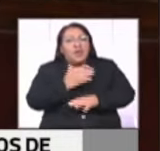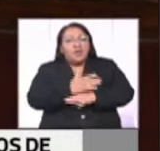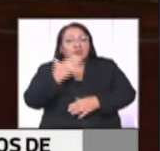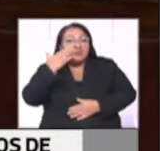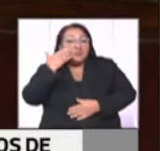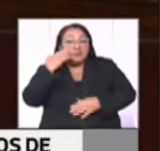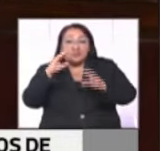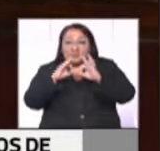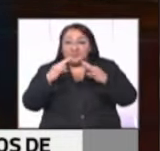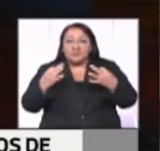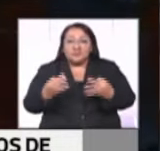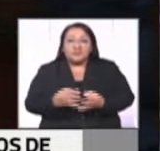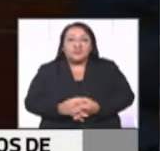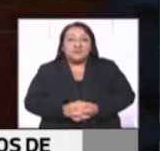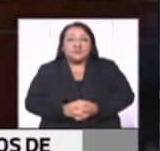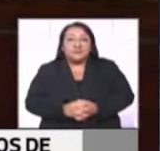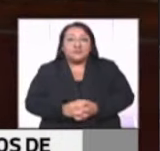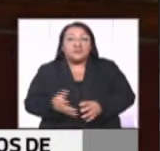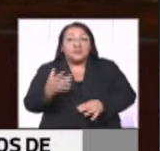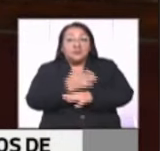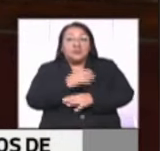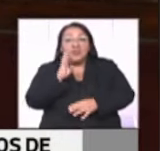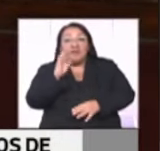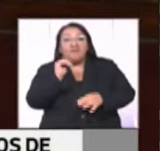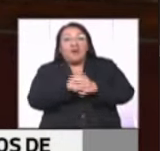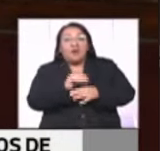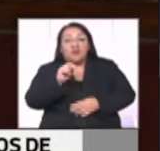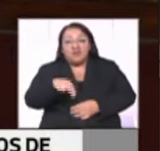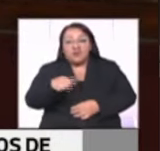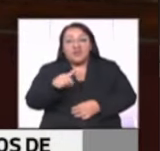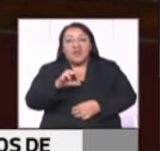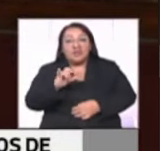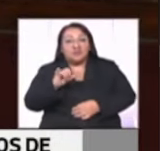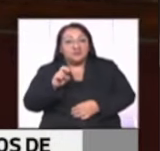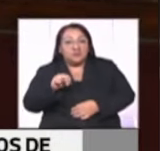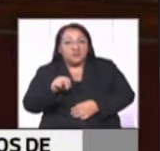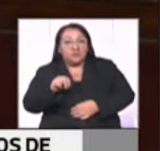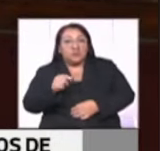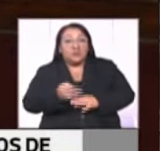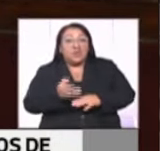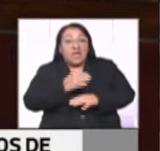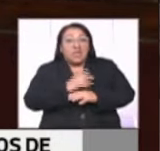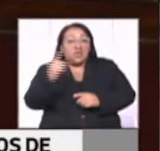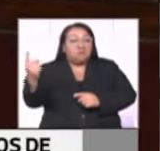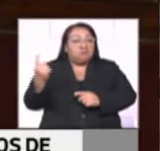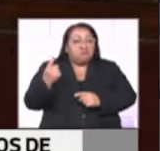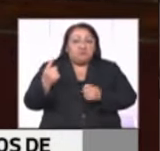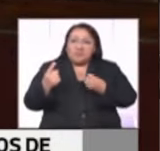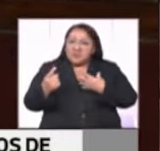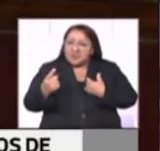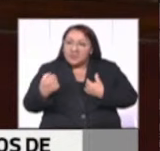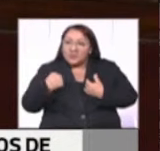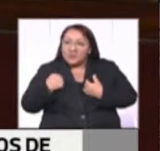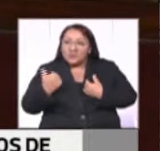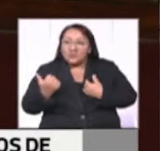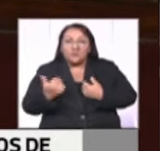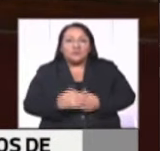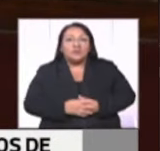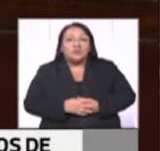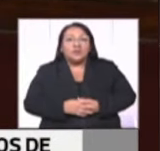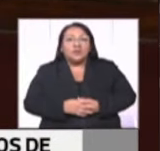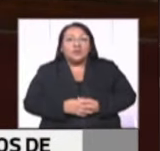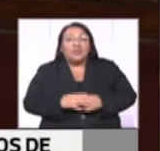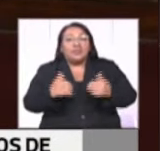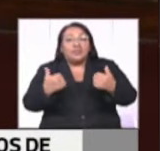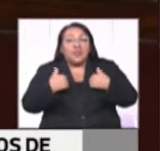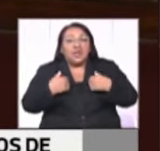madre de familia, en el Banco de la Nación, que se me acercó y me decía: